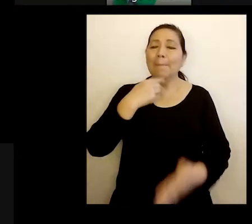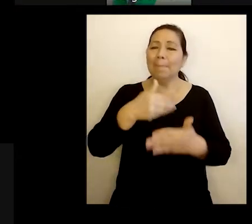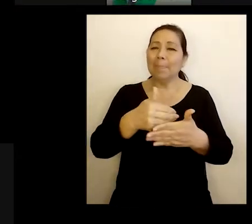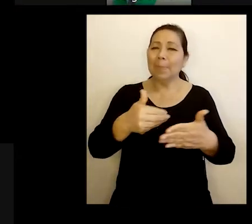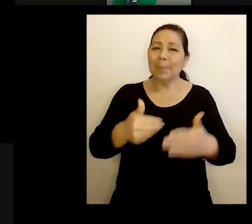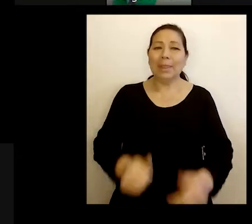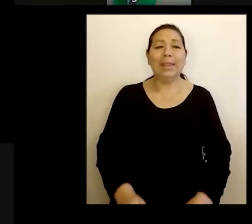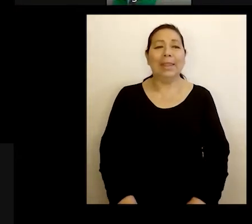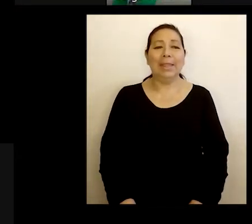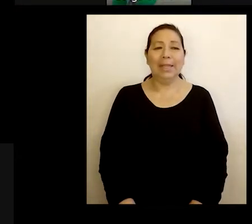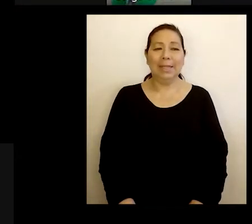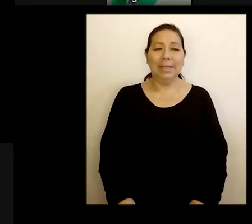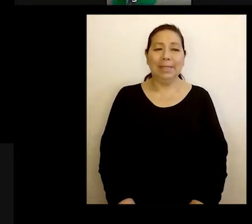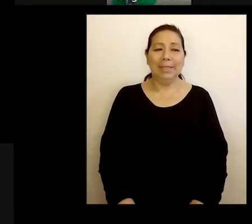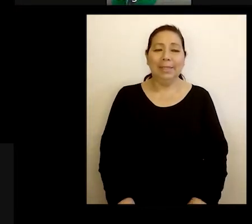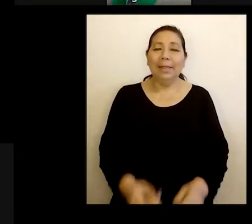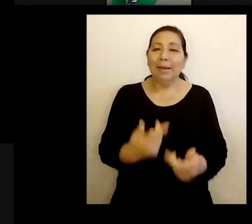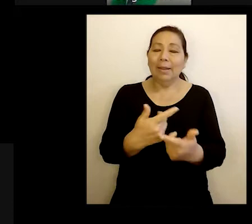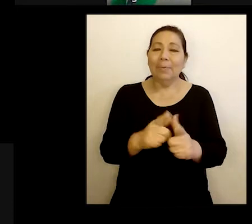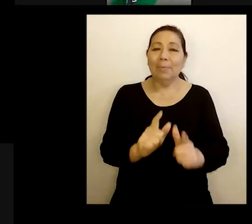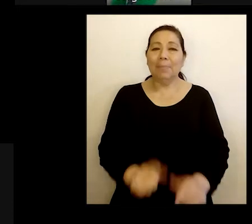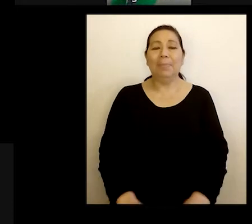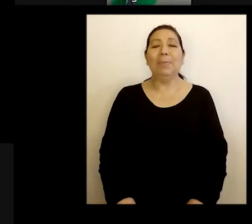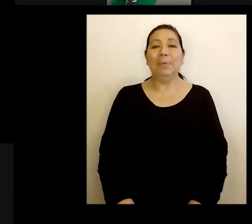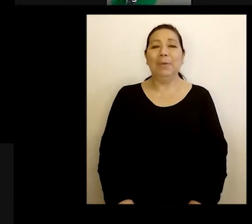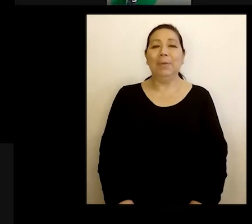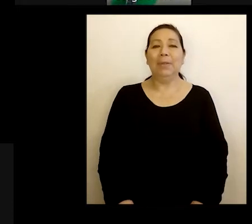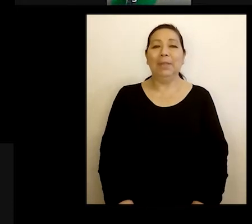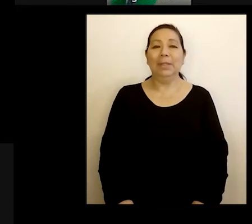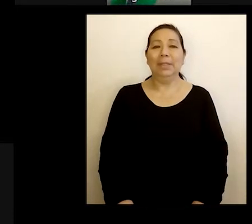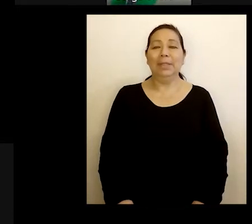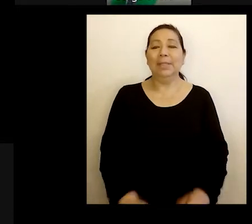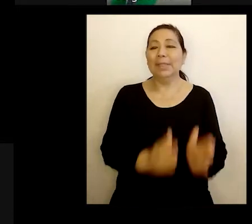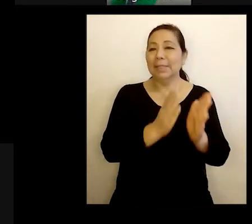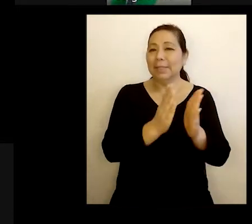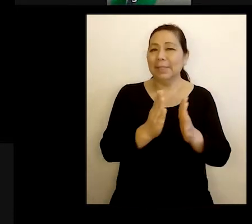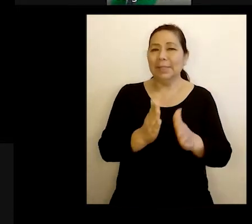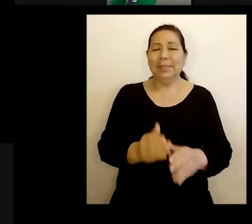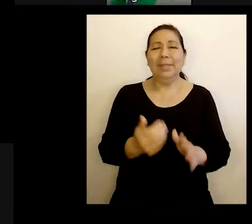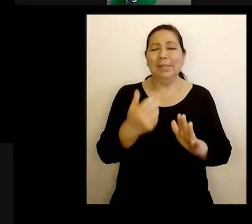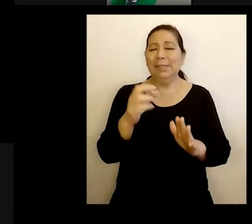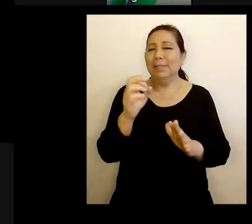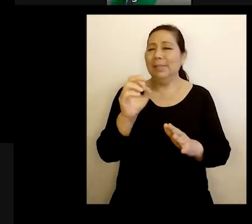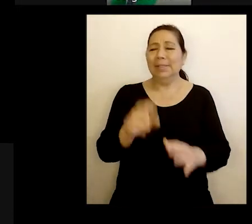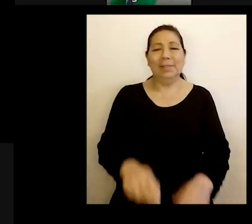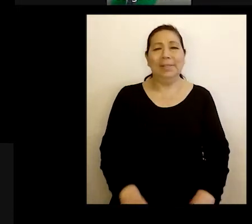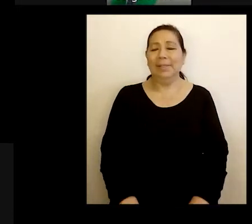privativa de la libertad producto de la